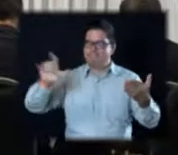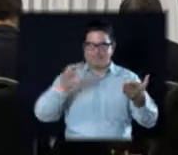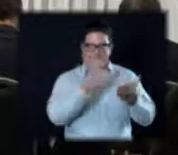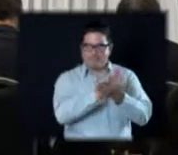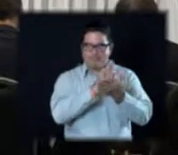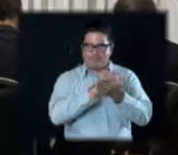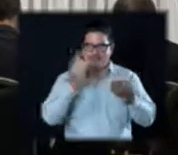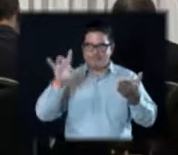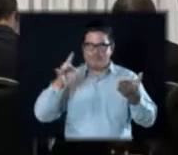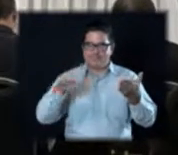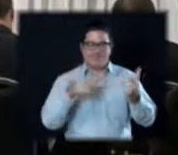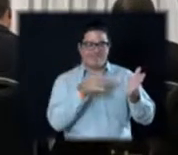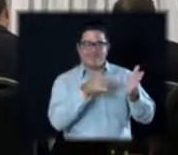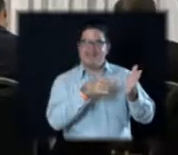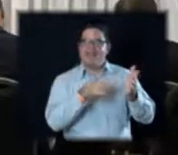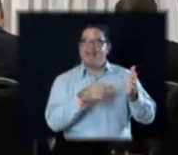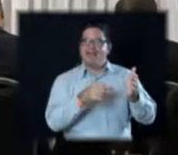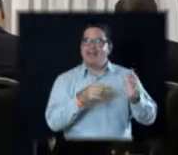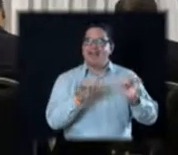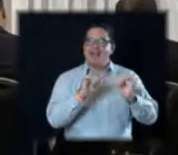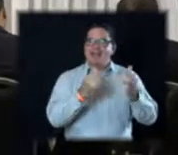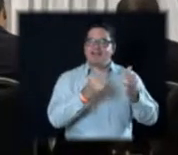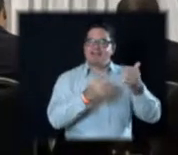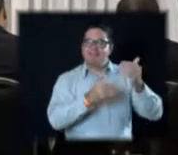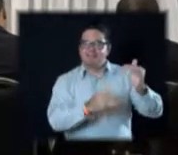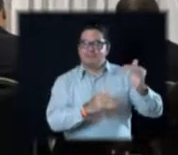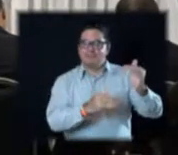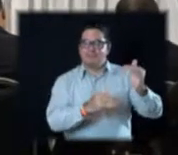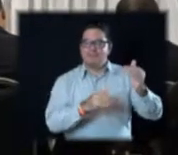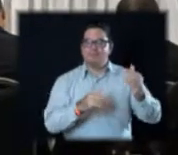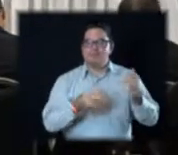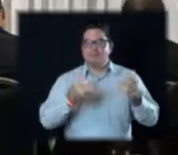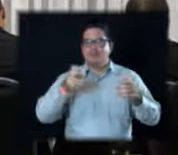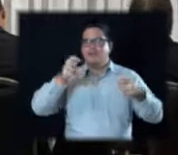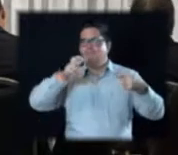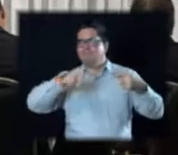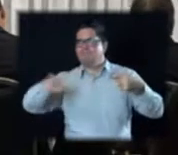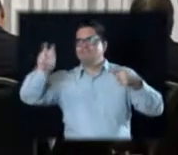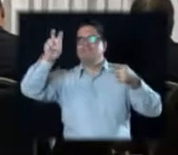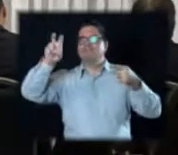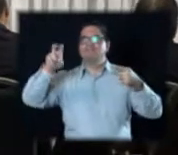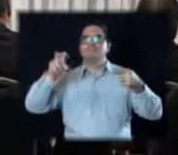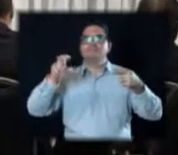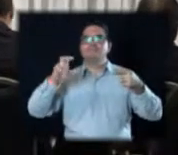la página 18, como un fondo restringido, una entidad restringida, pero recursos